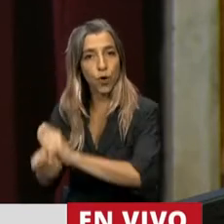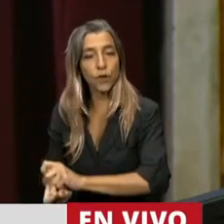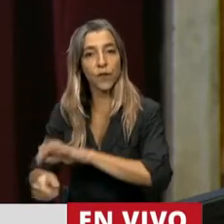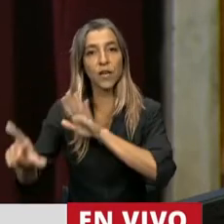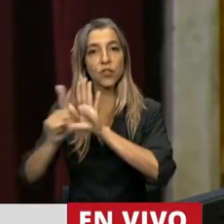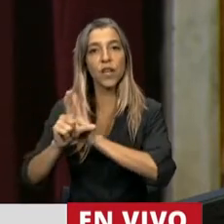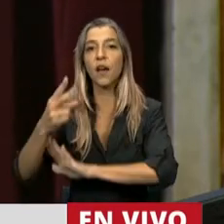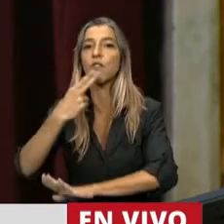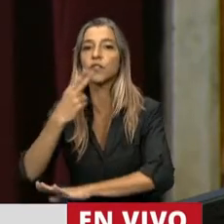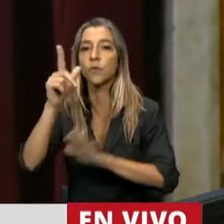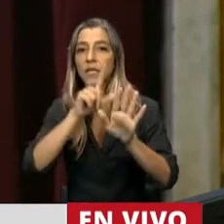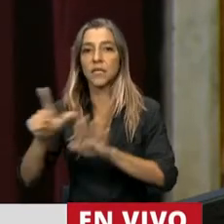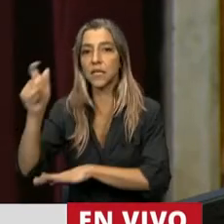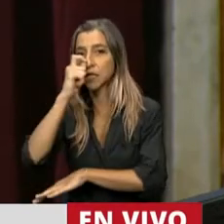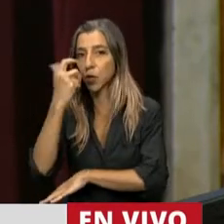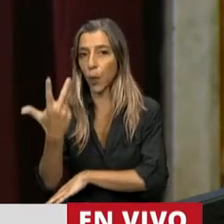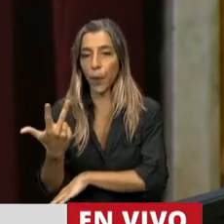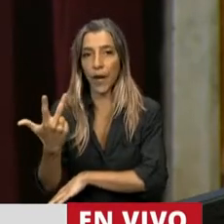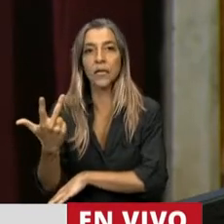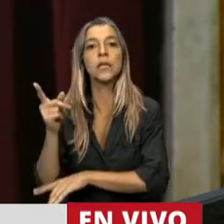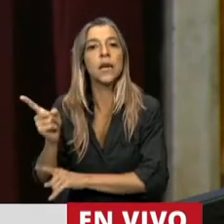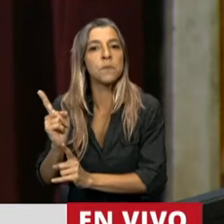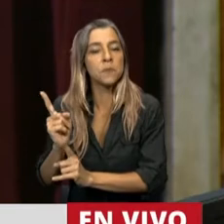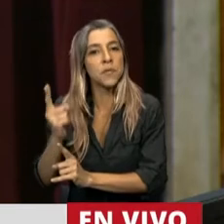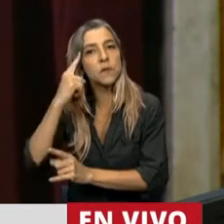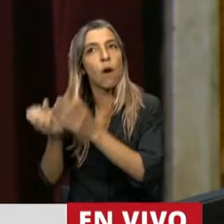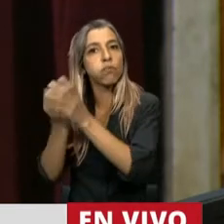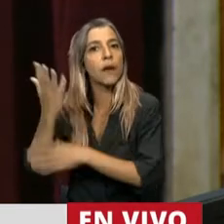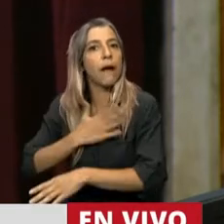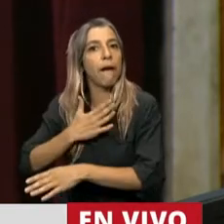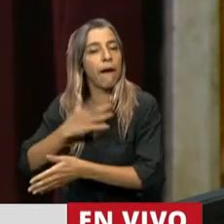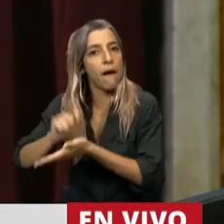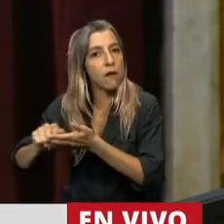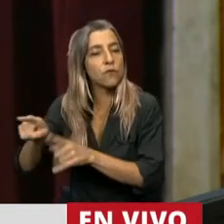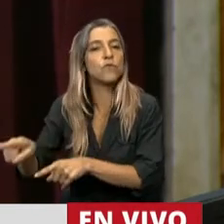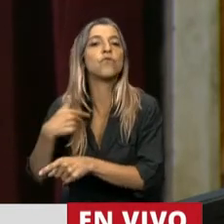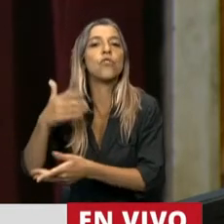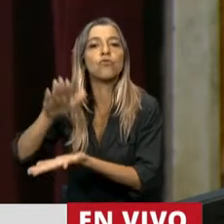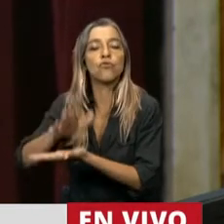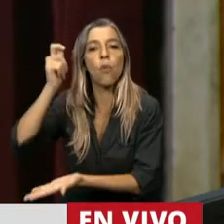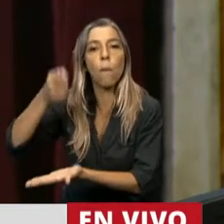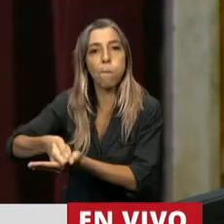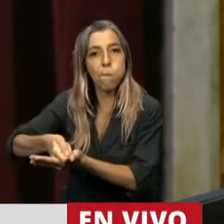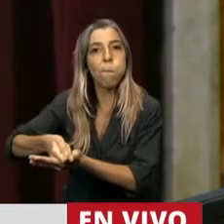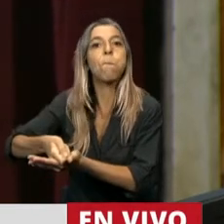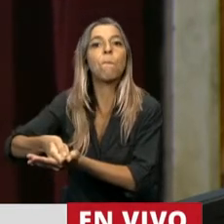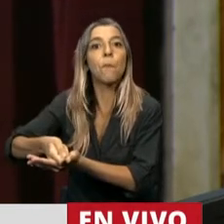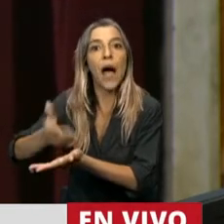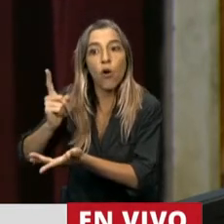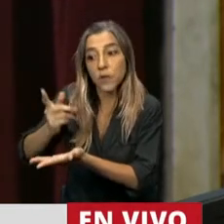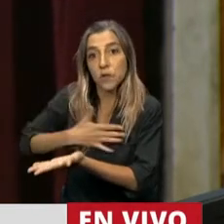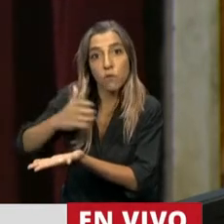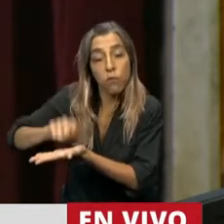la ley 11.723 de propiedad intelectual sobre eximición del pago de derecho de autor para personas ciegas